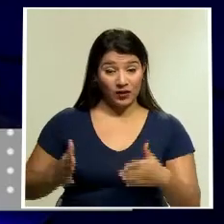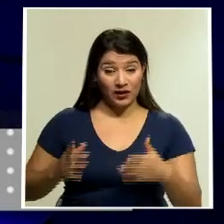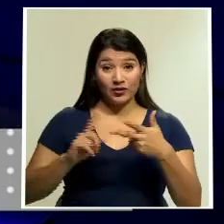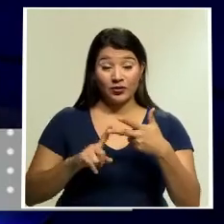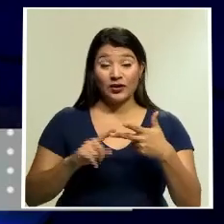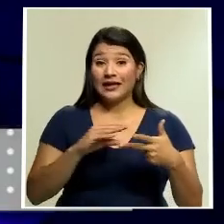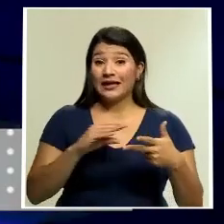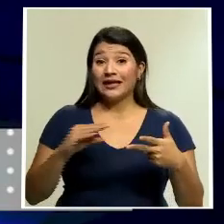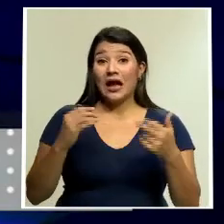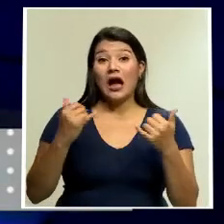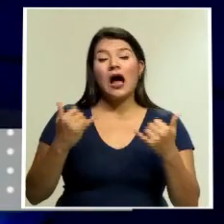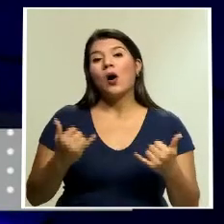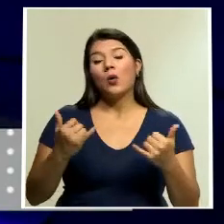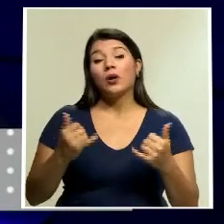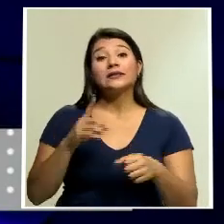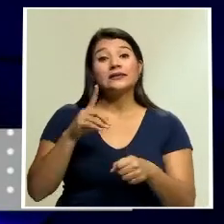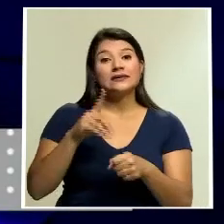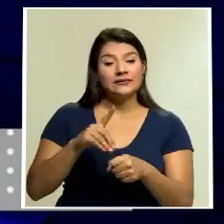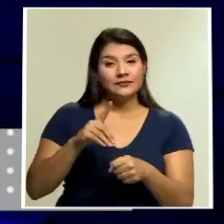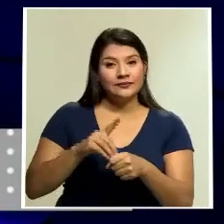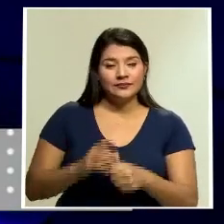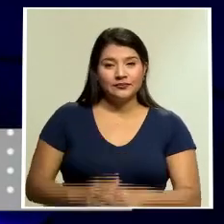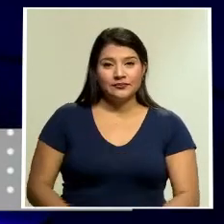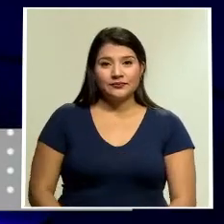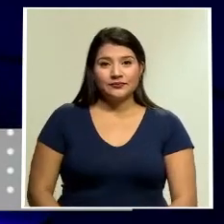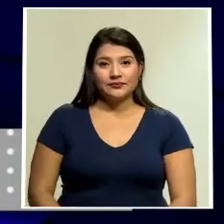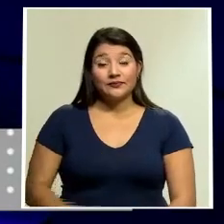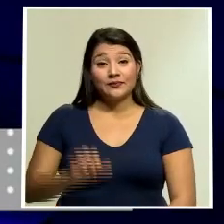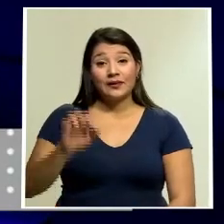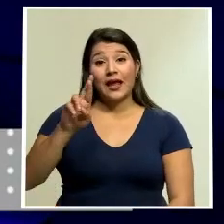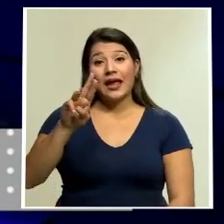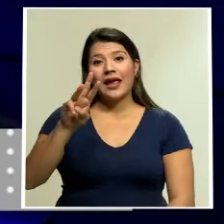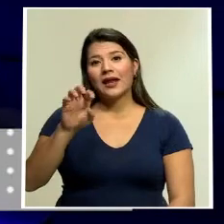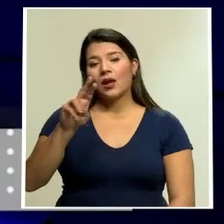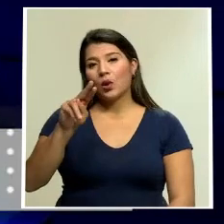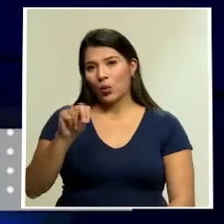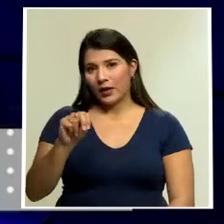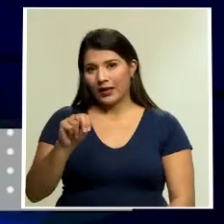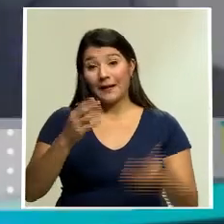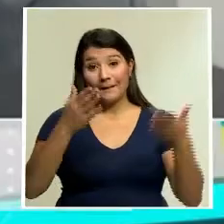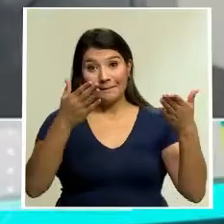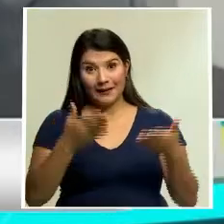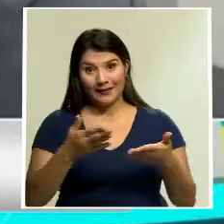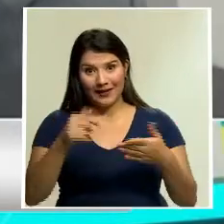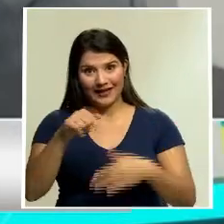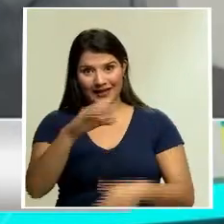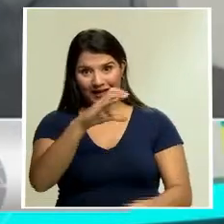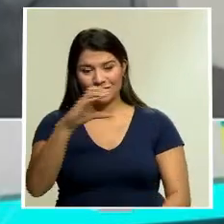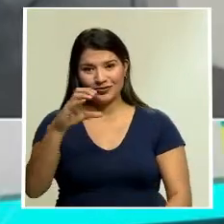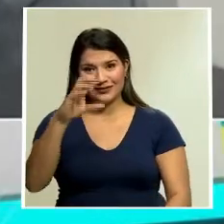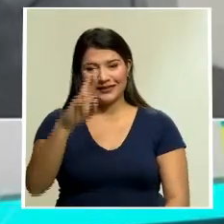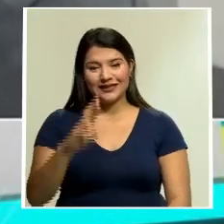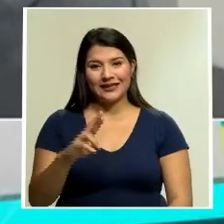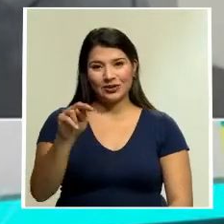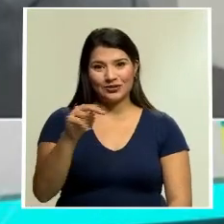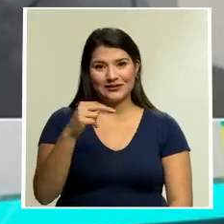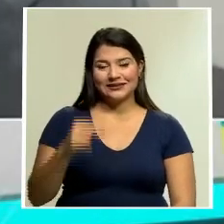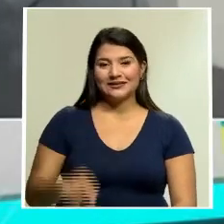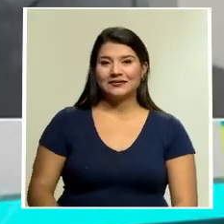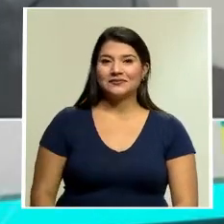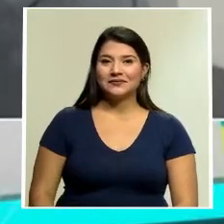y actualmente es diputado. Don Erwin Macís, bienvenido a Costa Rica Noticias.